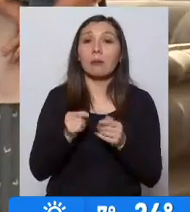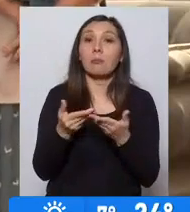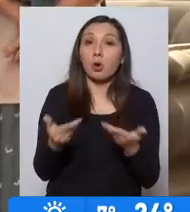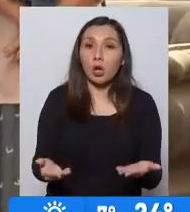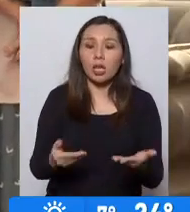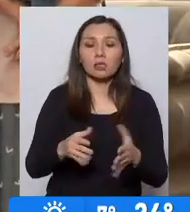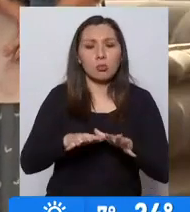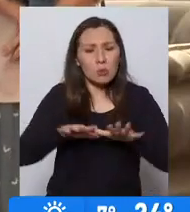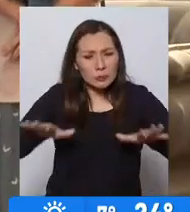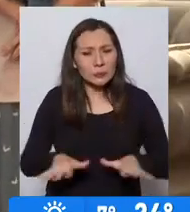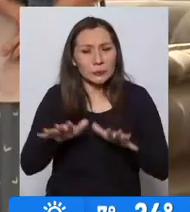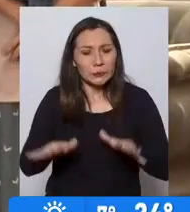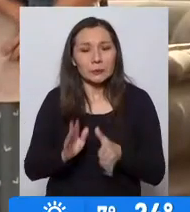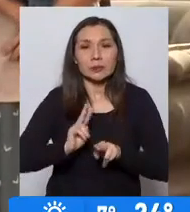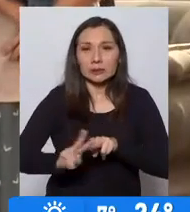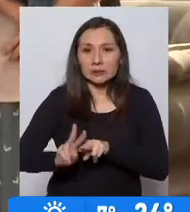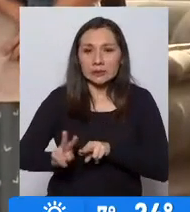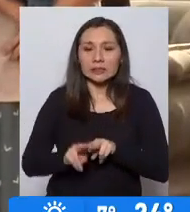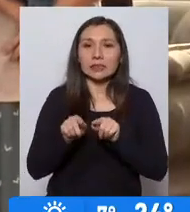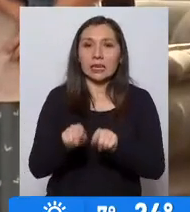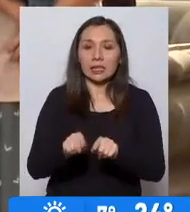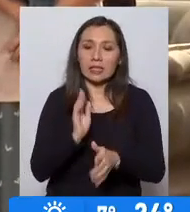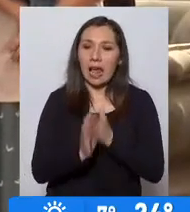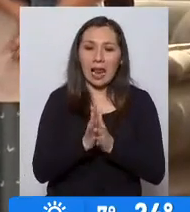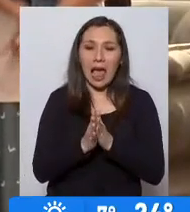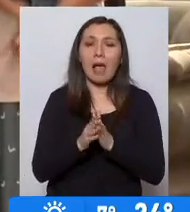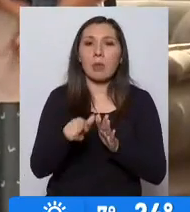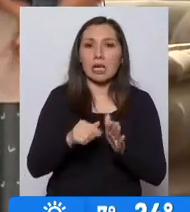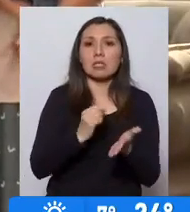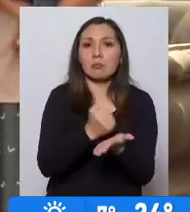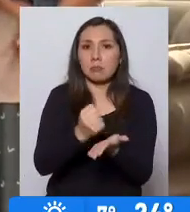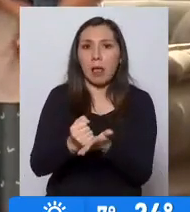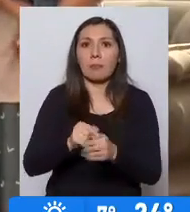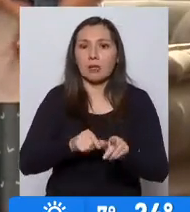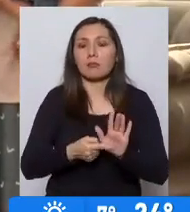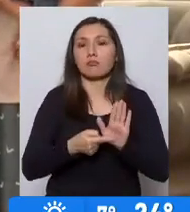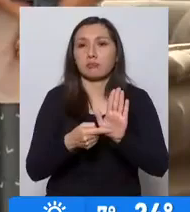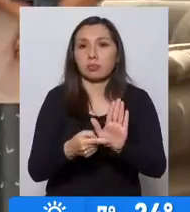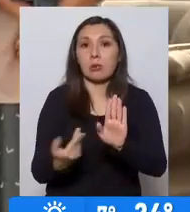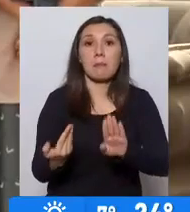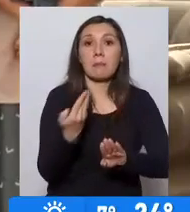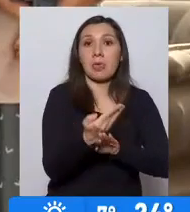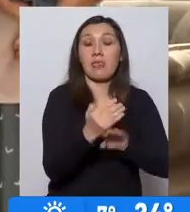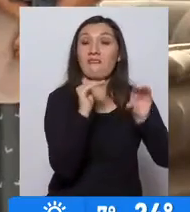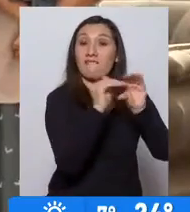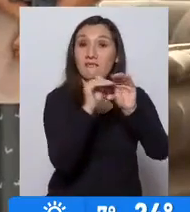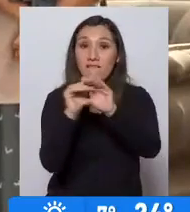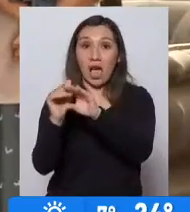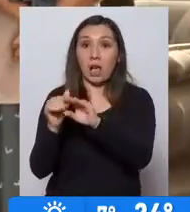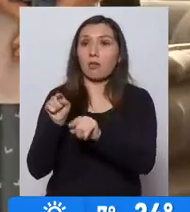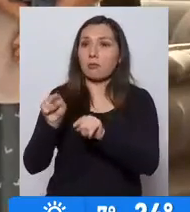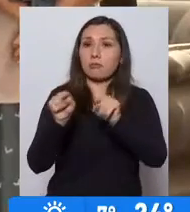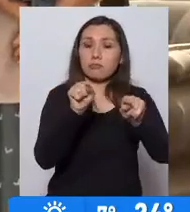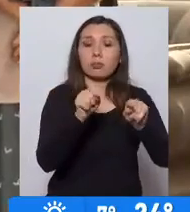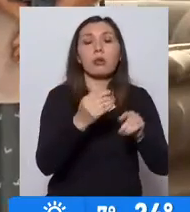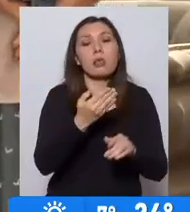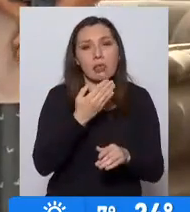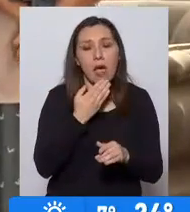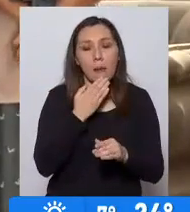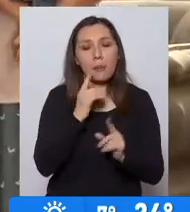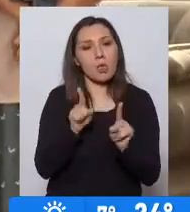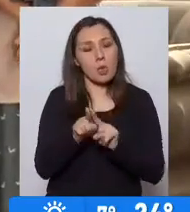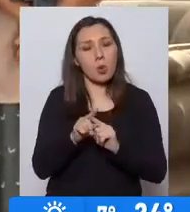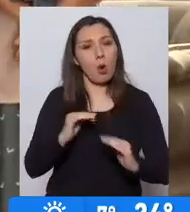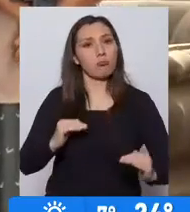eso hemos puesto tanto empeño en acelerar este proceso. Y le pedimos a los bancos que estén también a